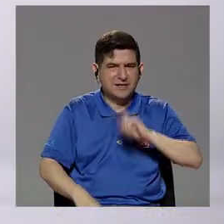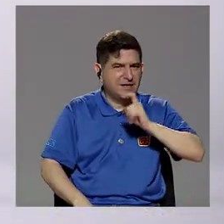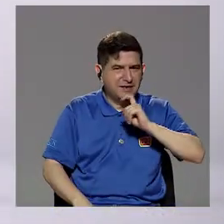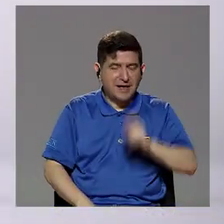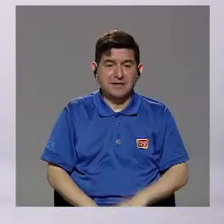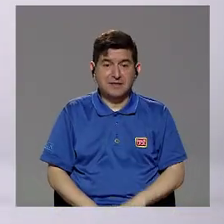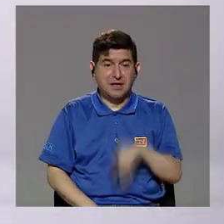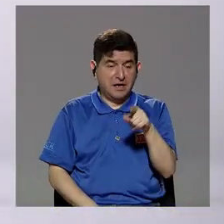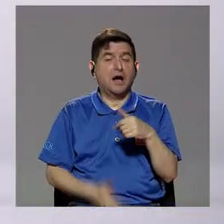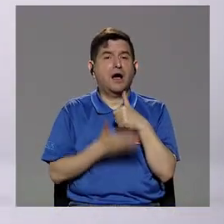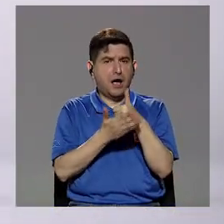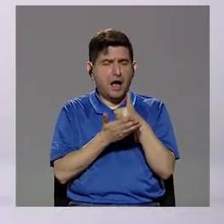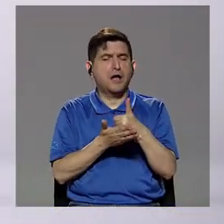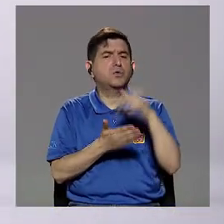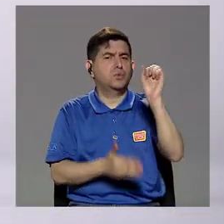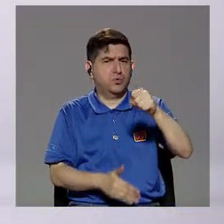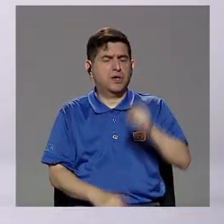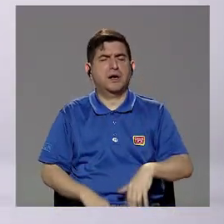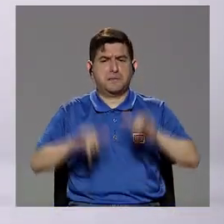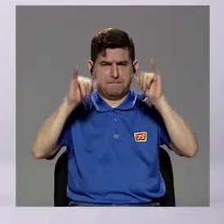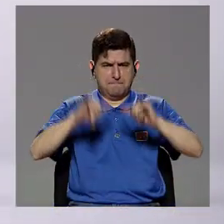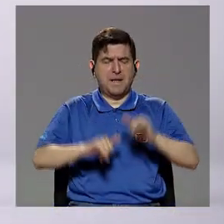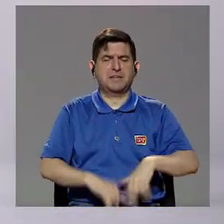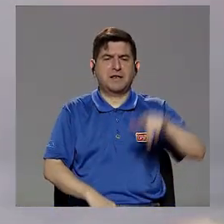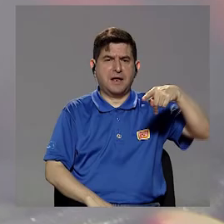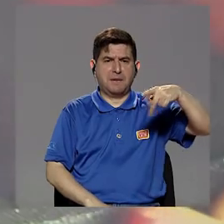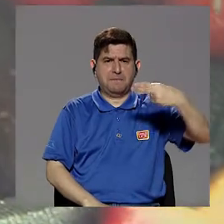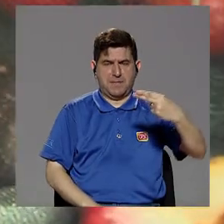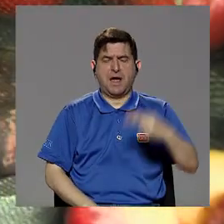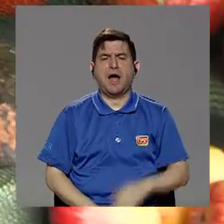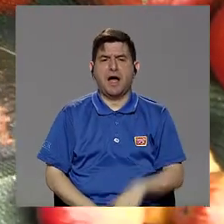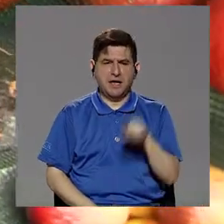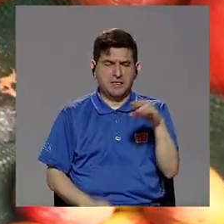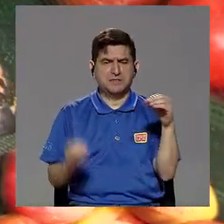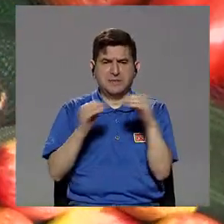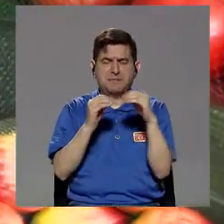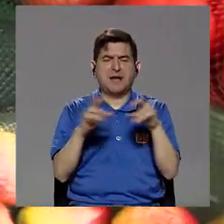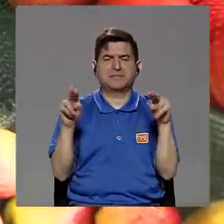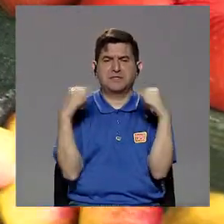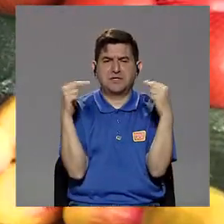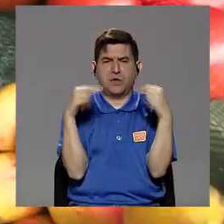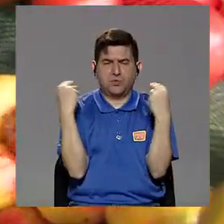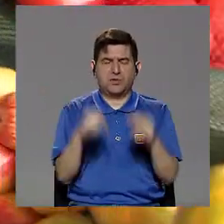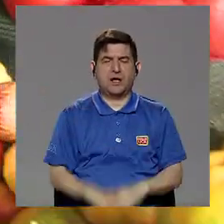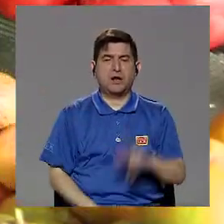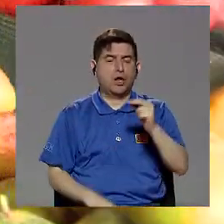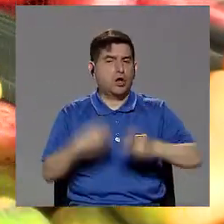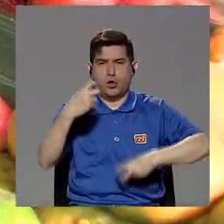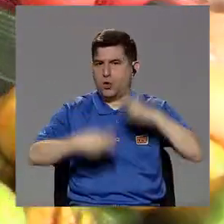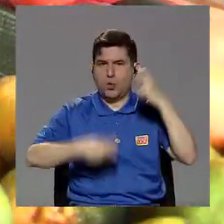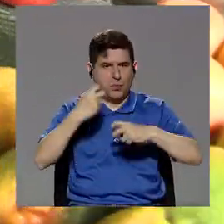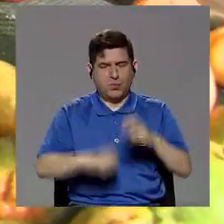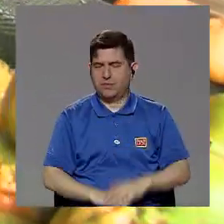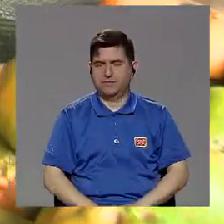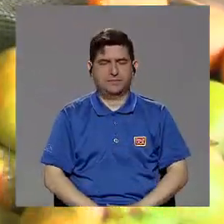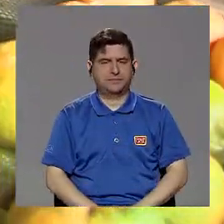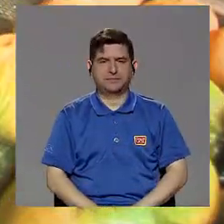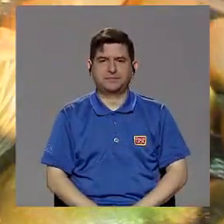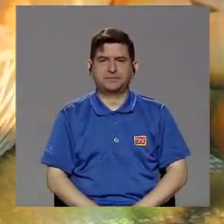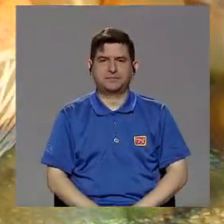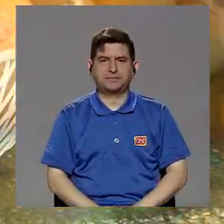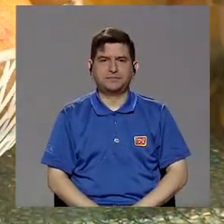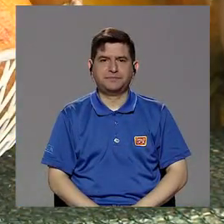enlatados, alimentos frescos, esos ayudan un poquitito más a mantener el pH un poquitito más alcalino, más neutro, ¿verdad? Y no nos va a causar tanta